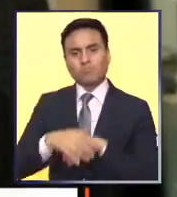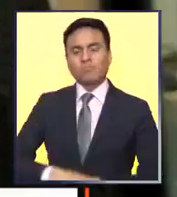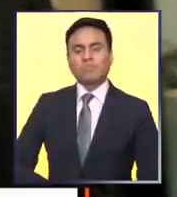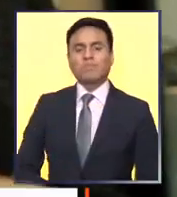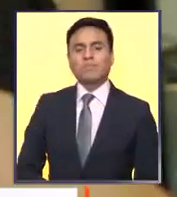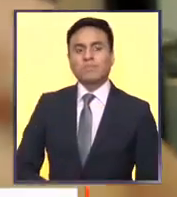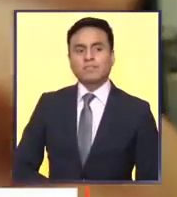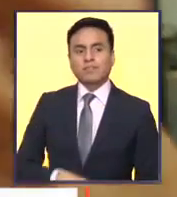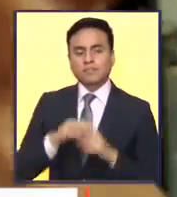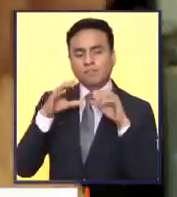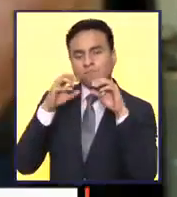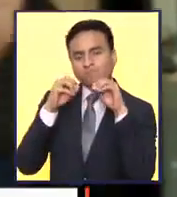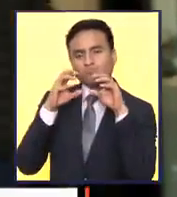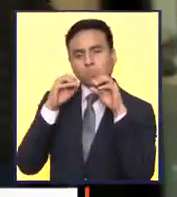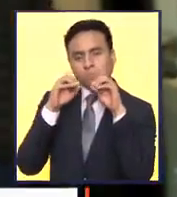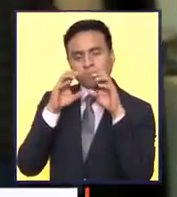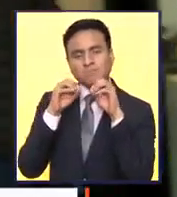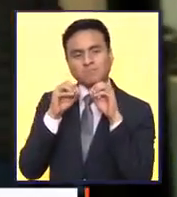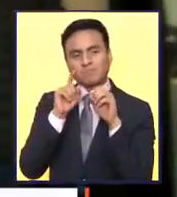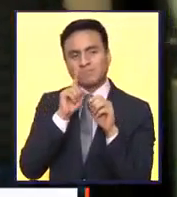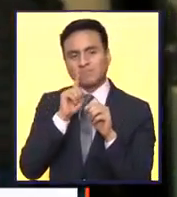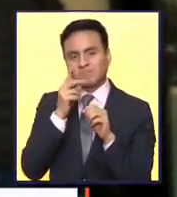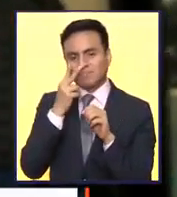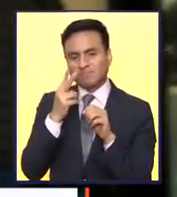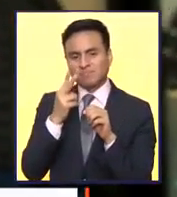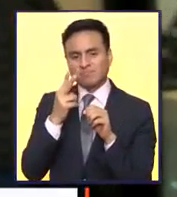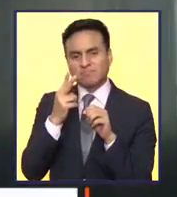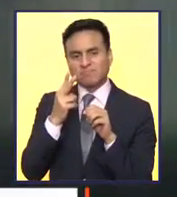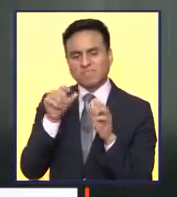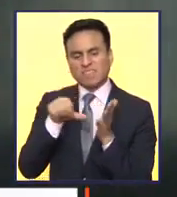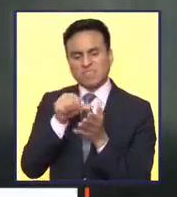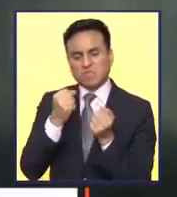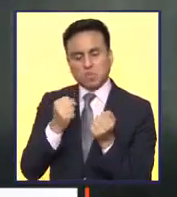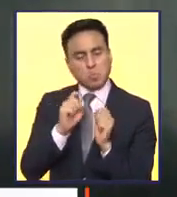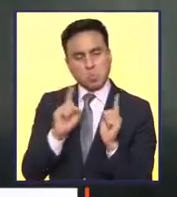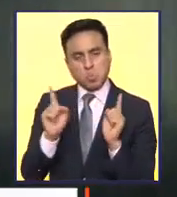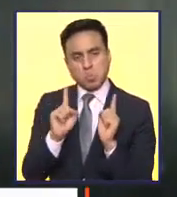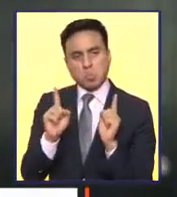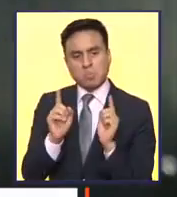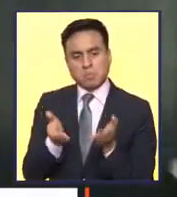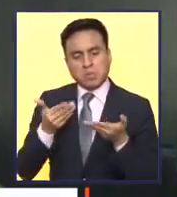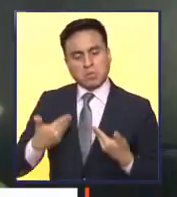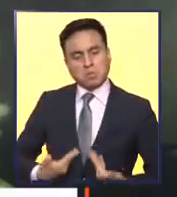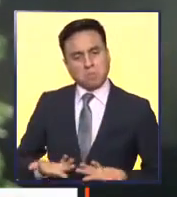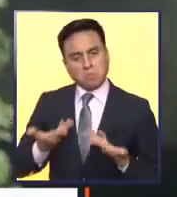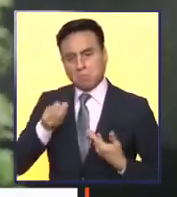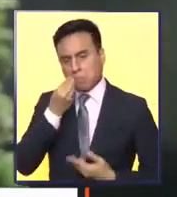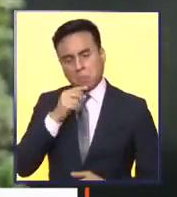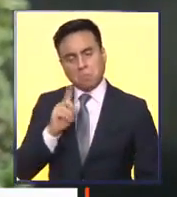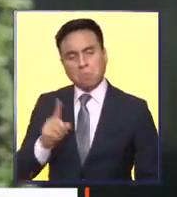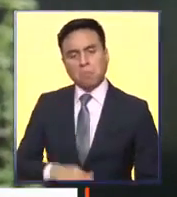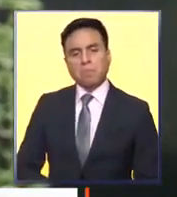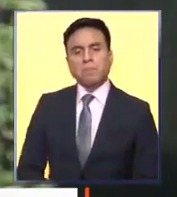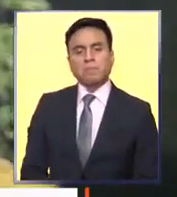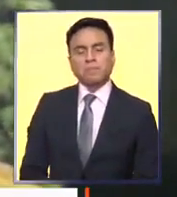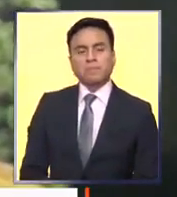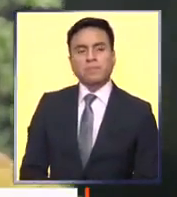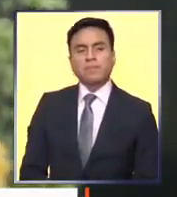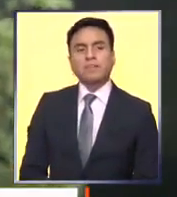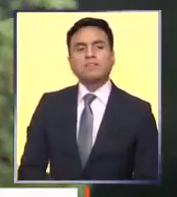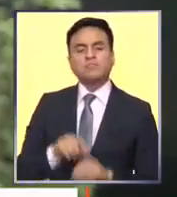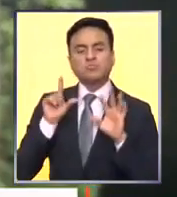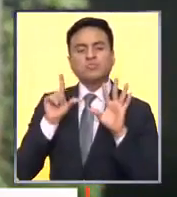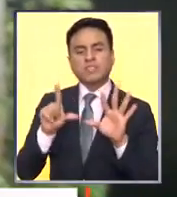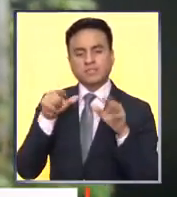La crujencia. Se nota que no están pasados aceite, no caen pesados. Un 7 les pongo,